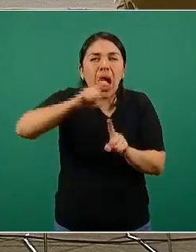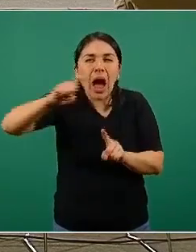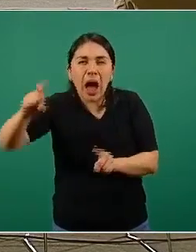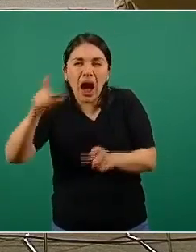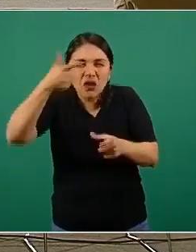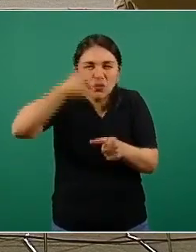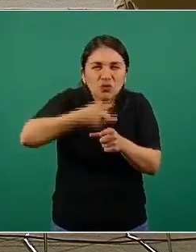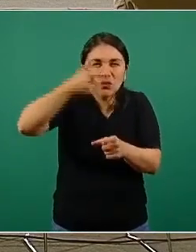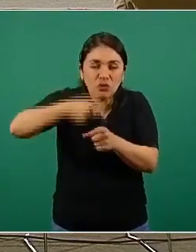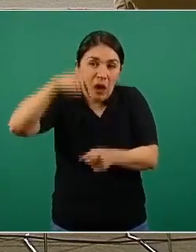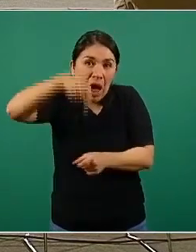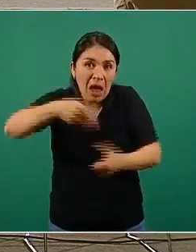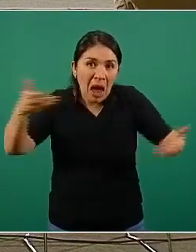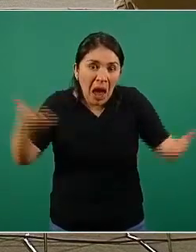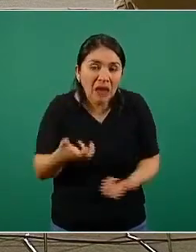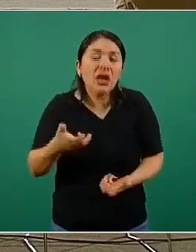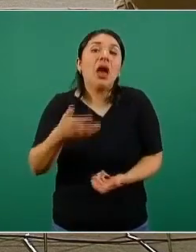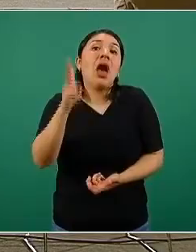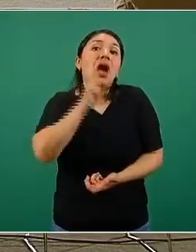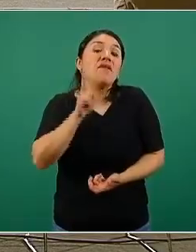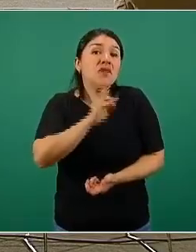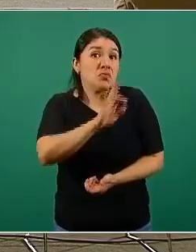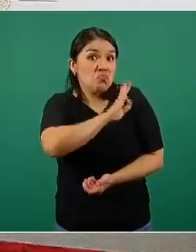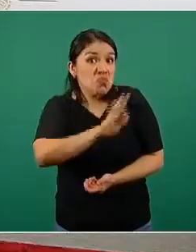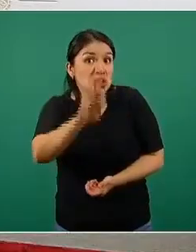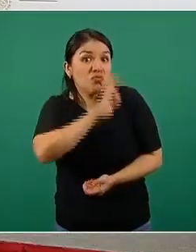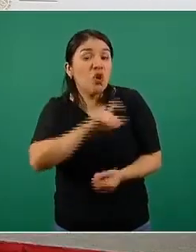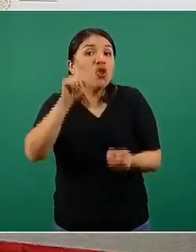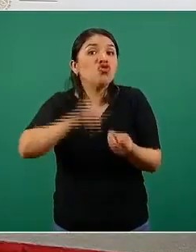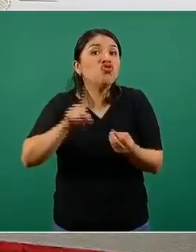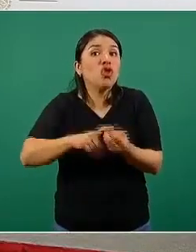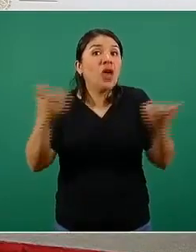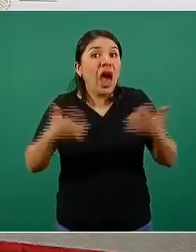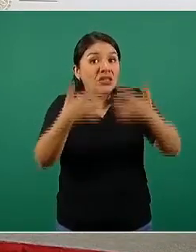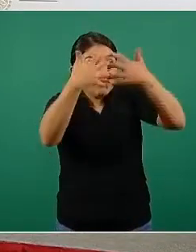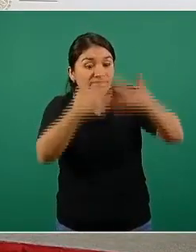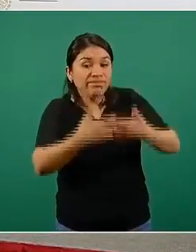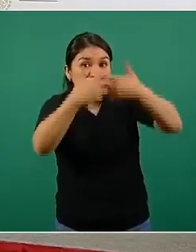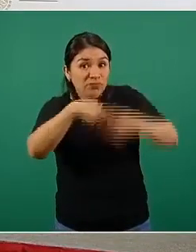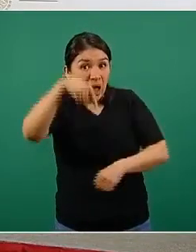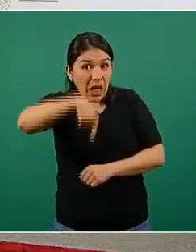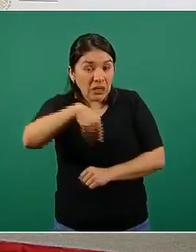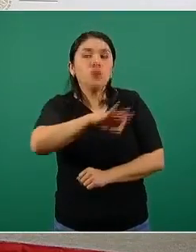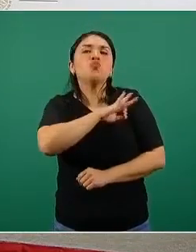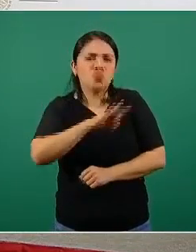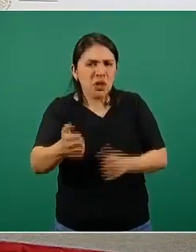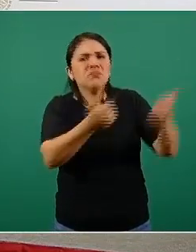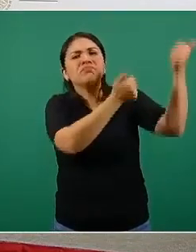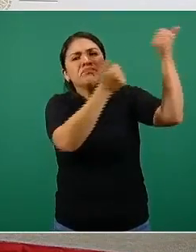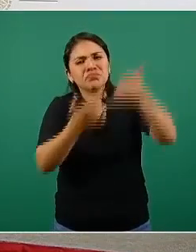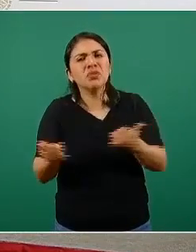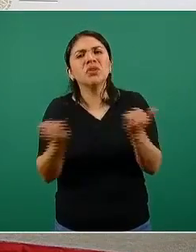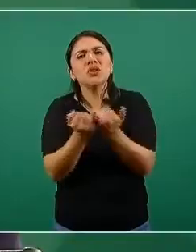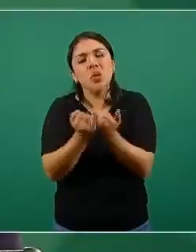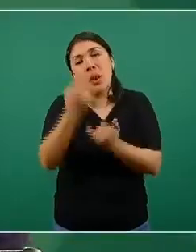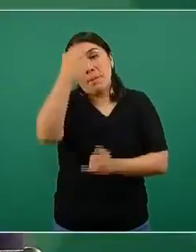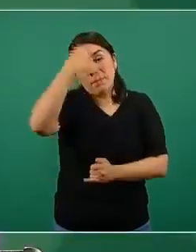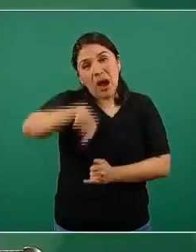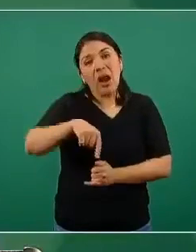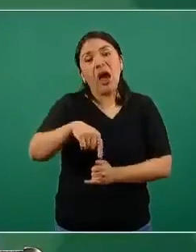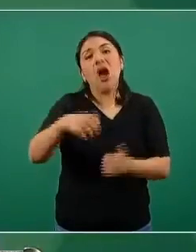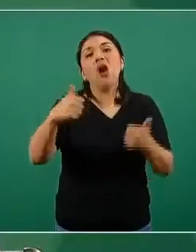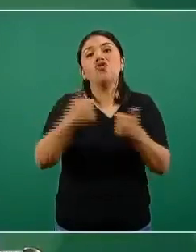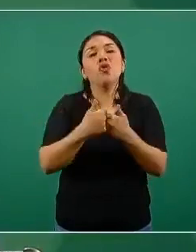viendo la posibilidad de que en lo que se tiene la capacidad para el envase aquí podamos también recibir ya en